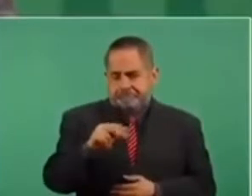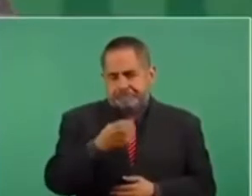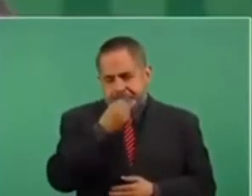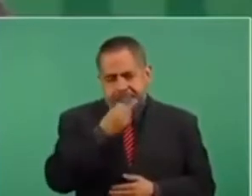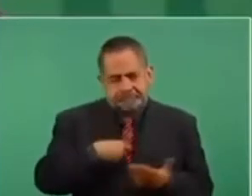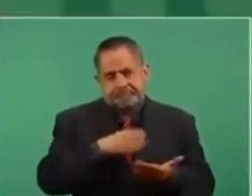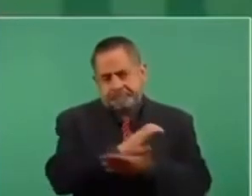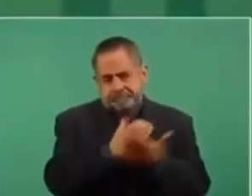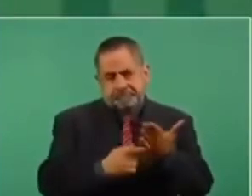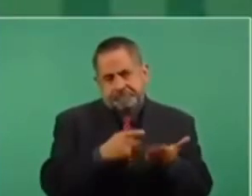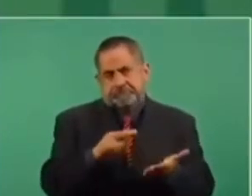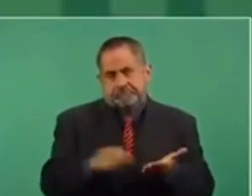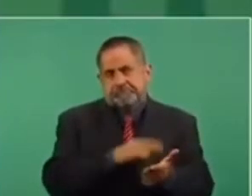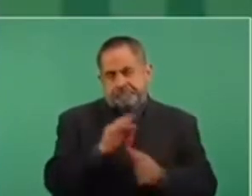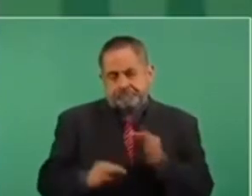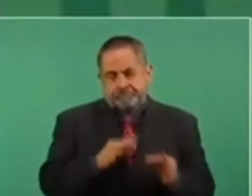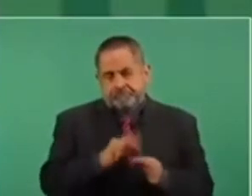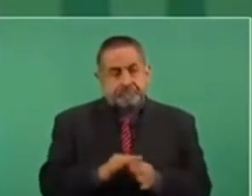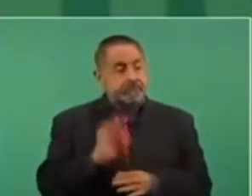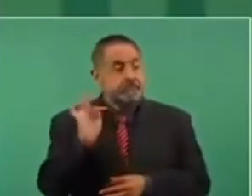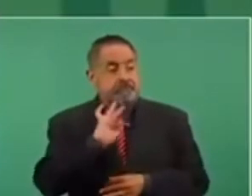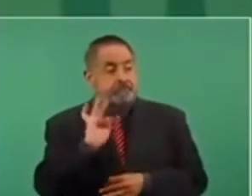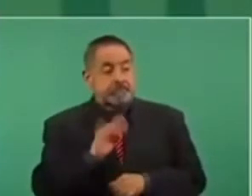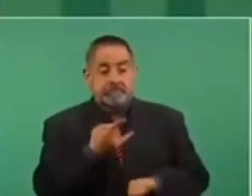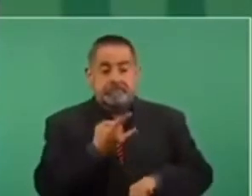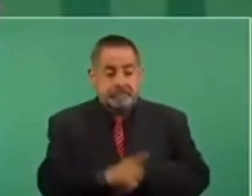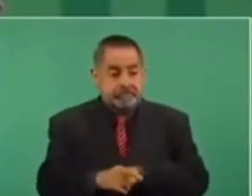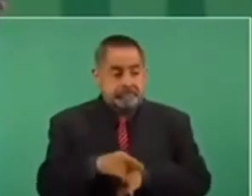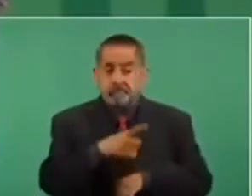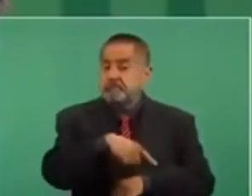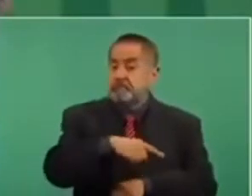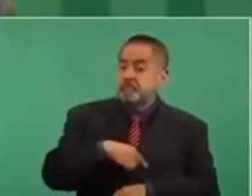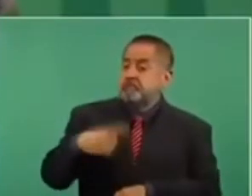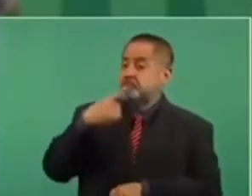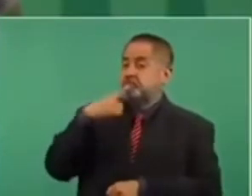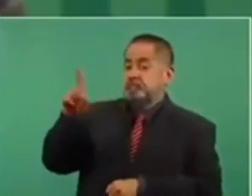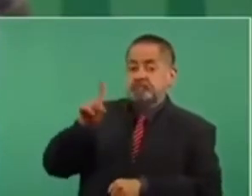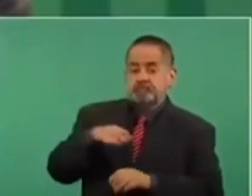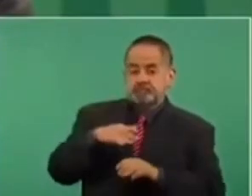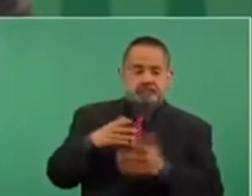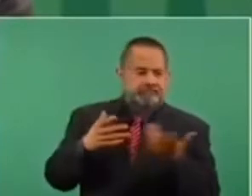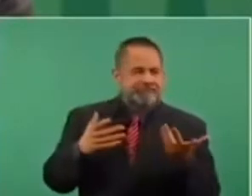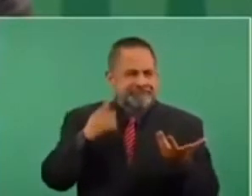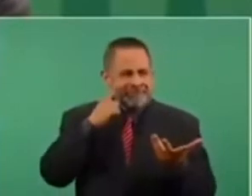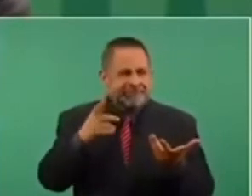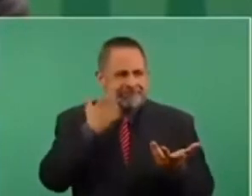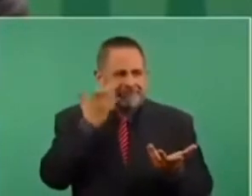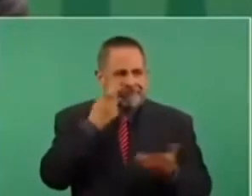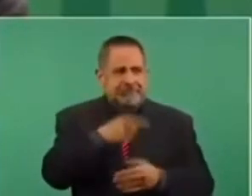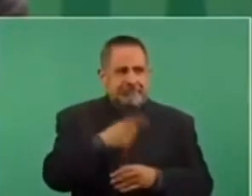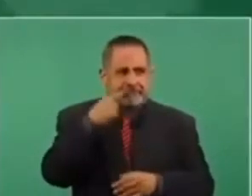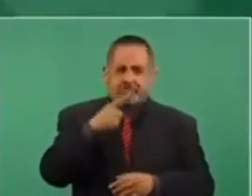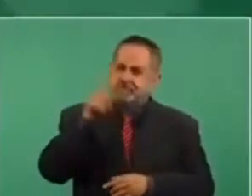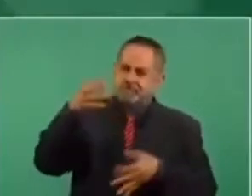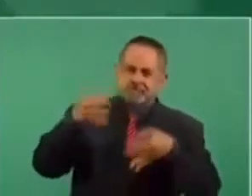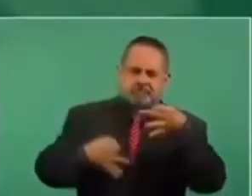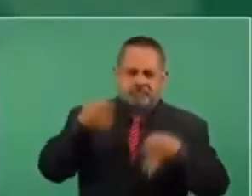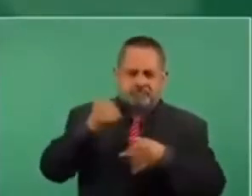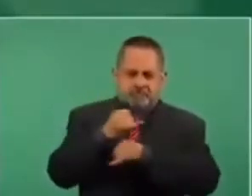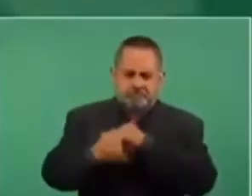porque entonces iban a agarrar eso de pretexto para irse a